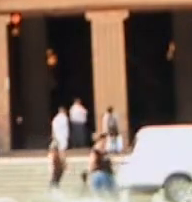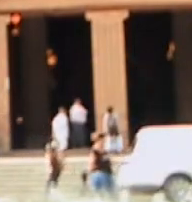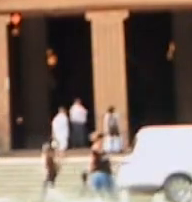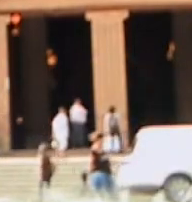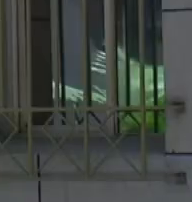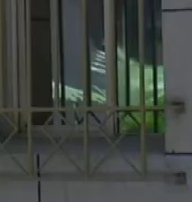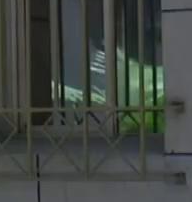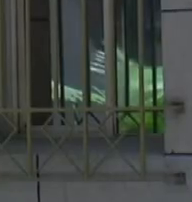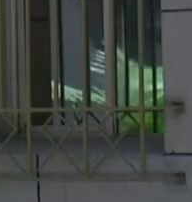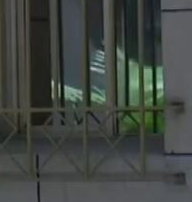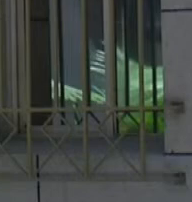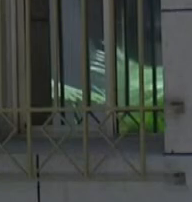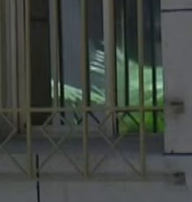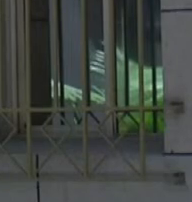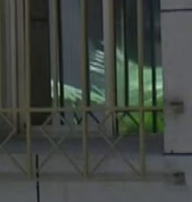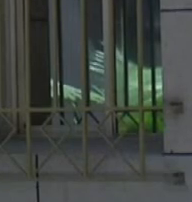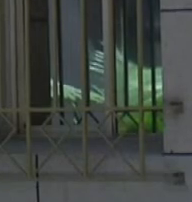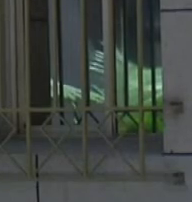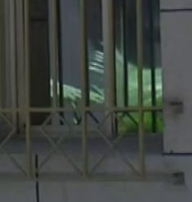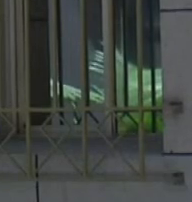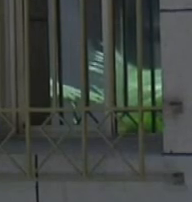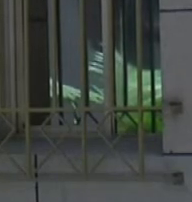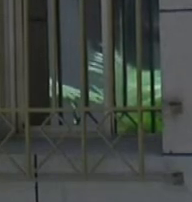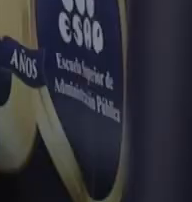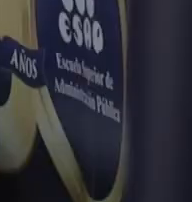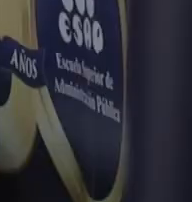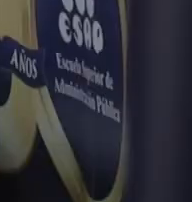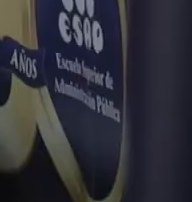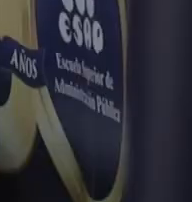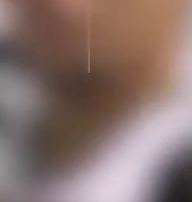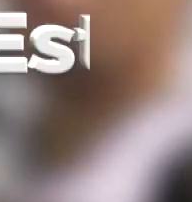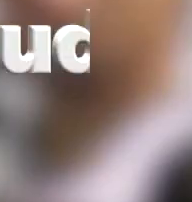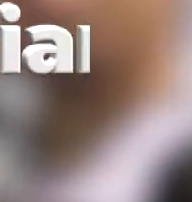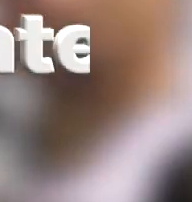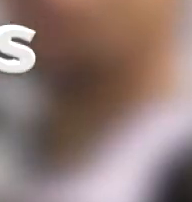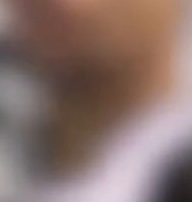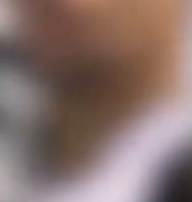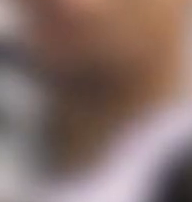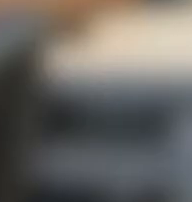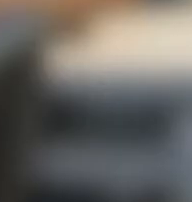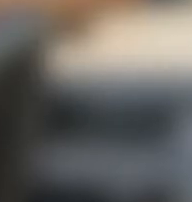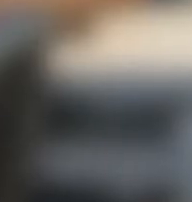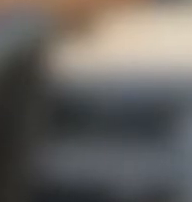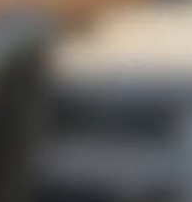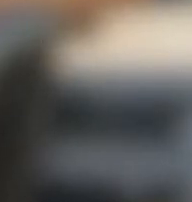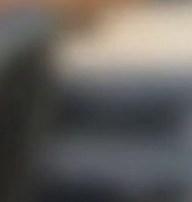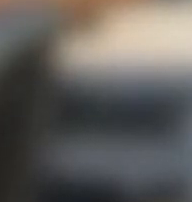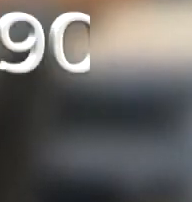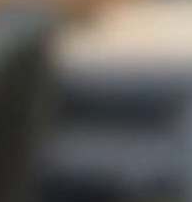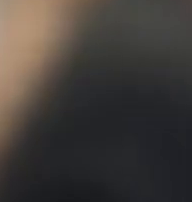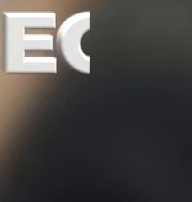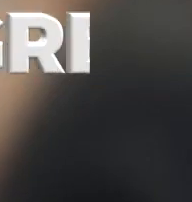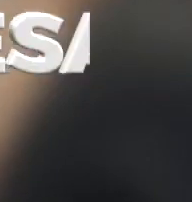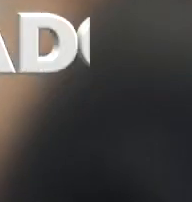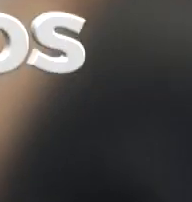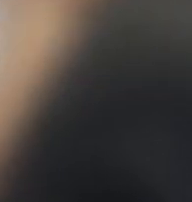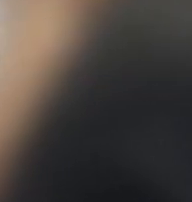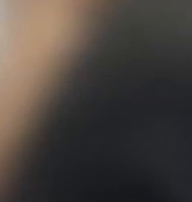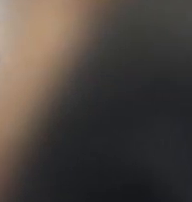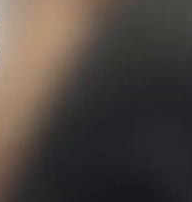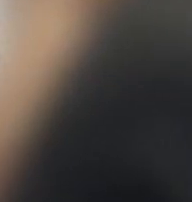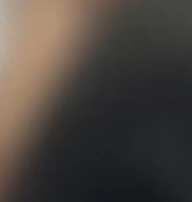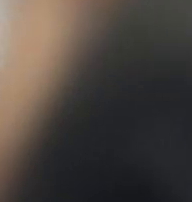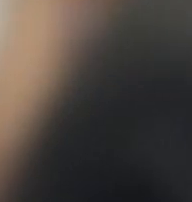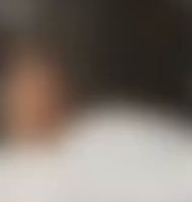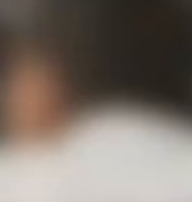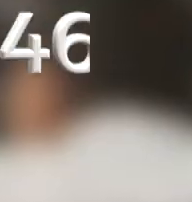tenían idea de qué era lo público. La territorial Antioquia Chocó tiene más de 900 estudiantes de pregrado y posgrado,